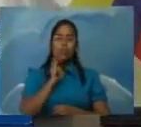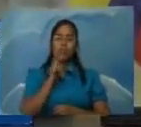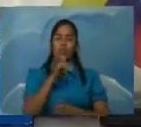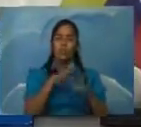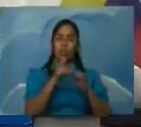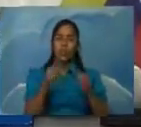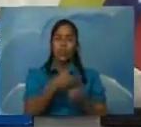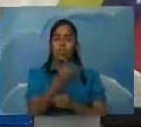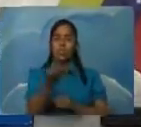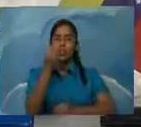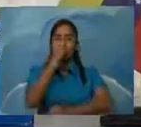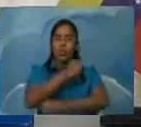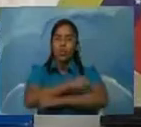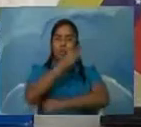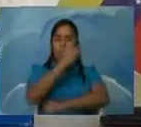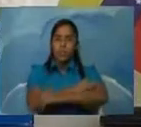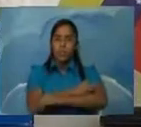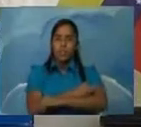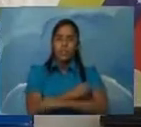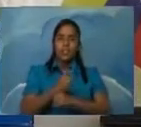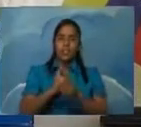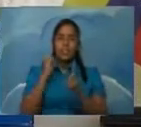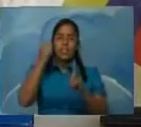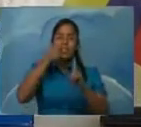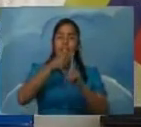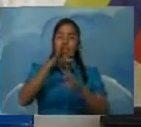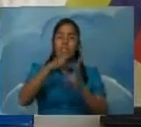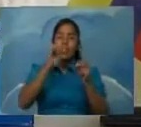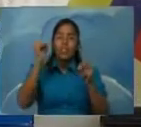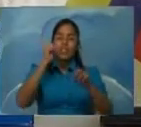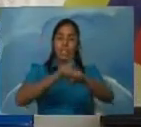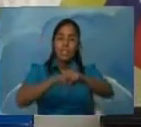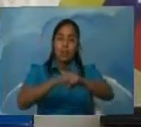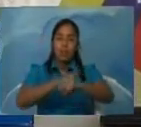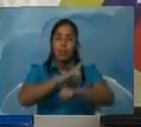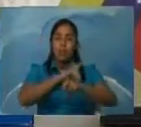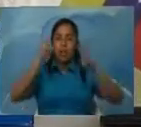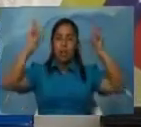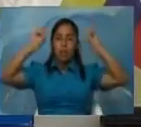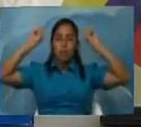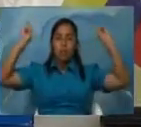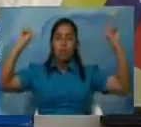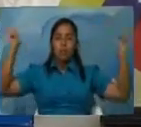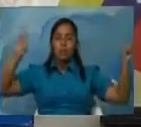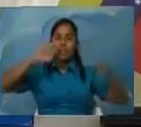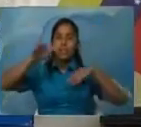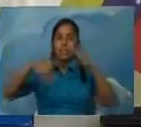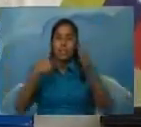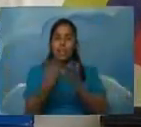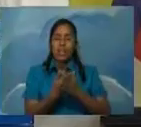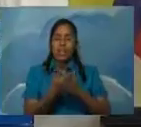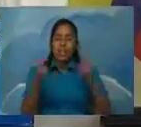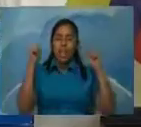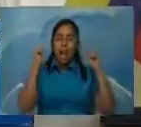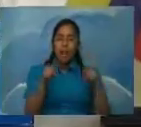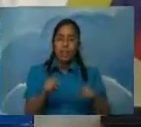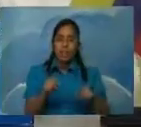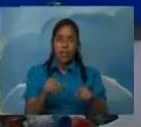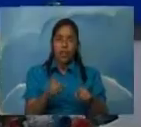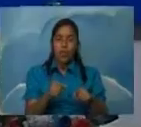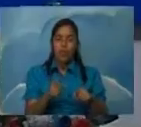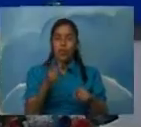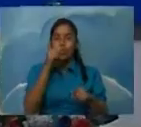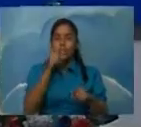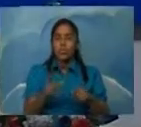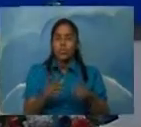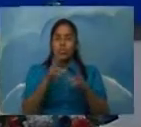sido obedientes desde el tiempo de Moisés hasta el día de hoy. Son